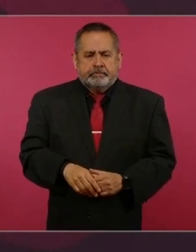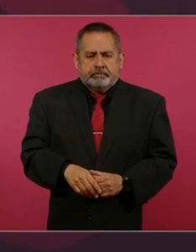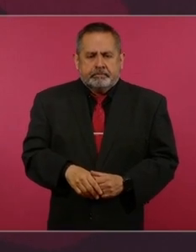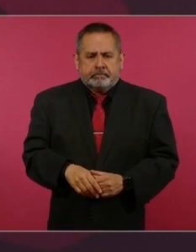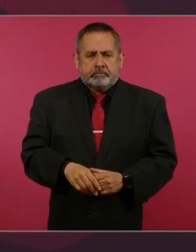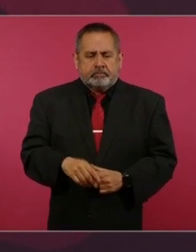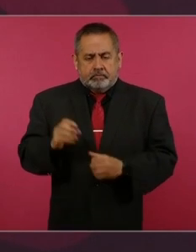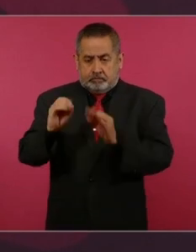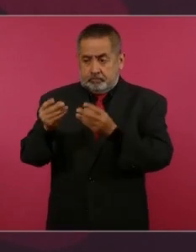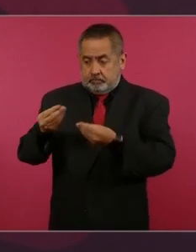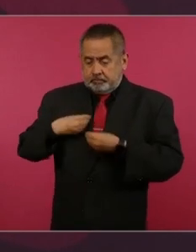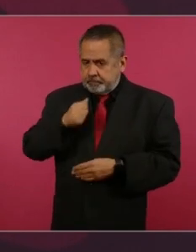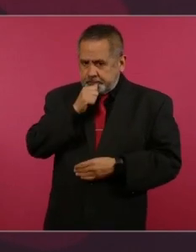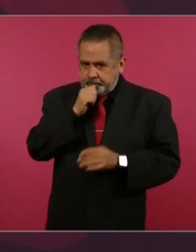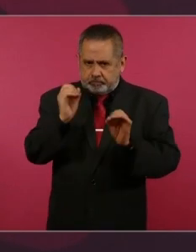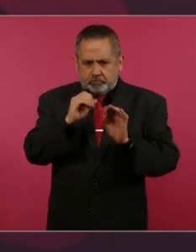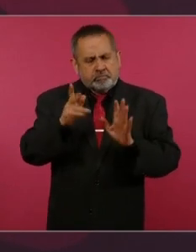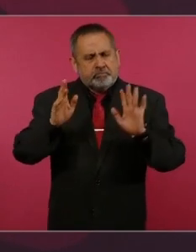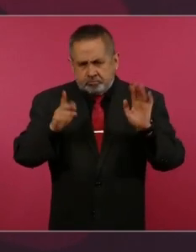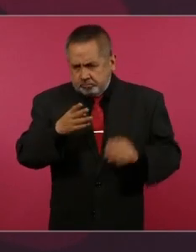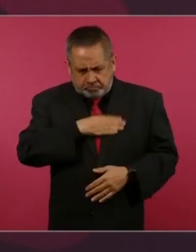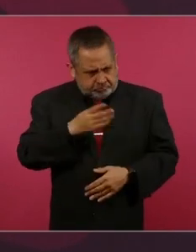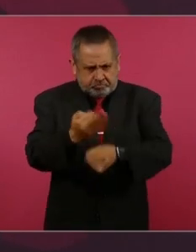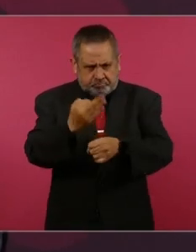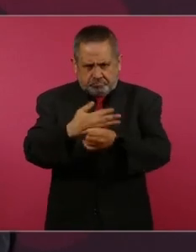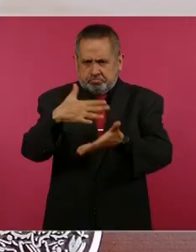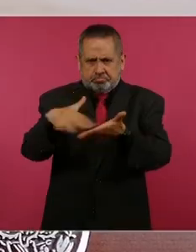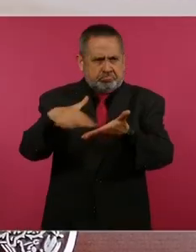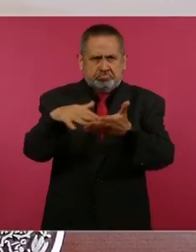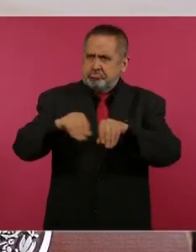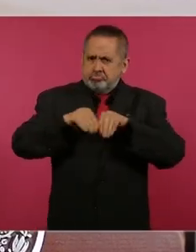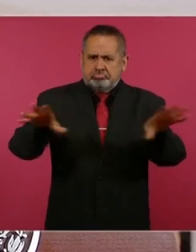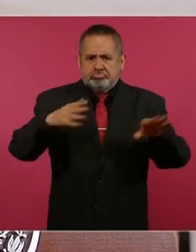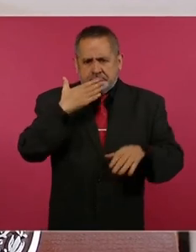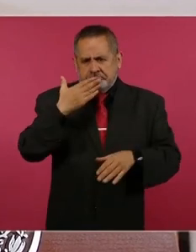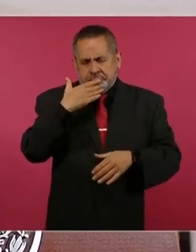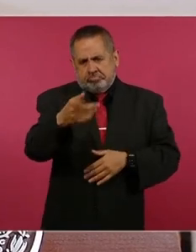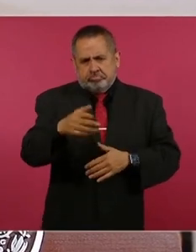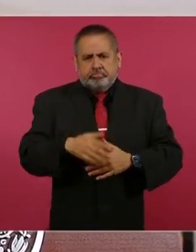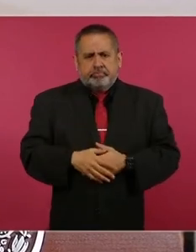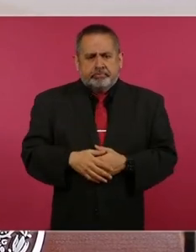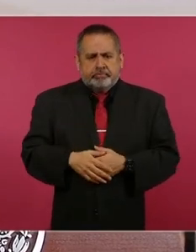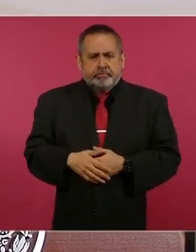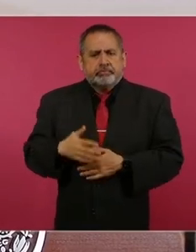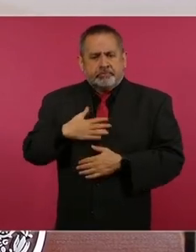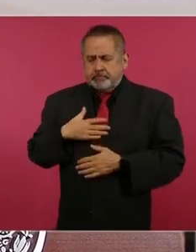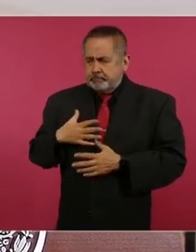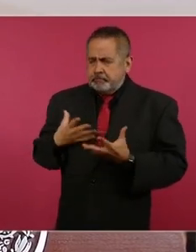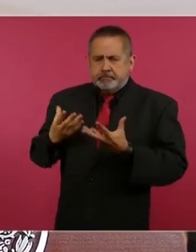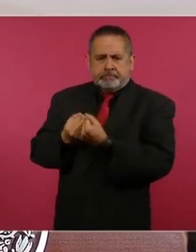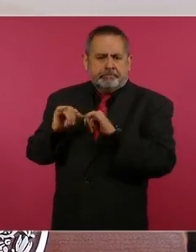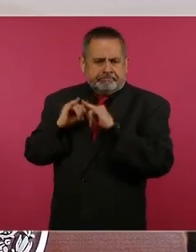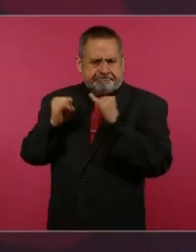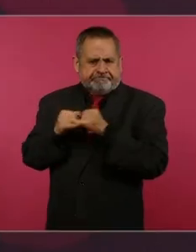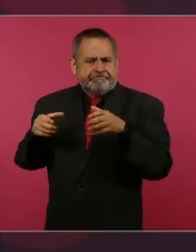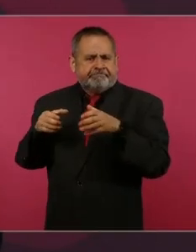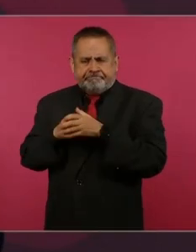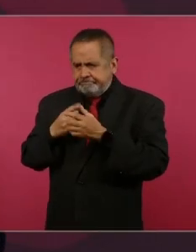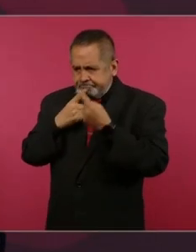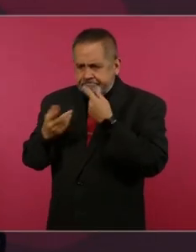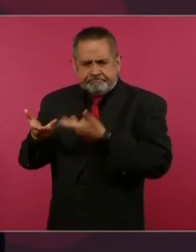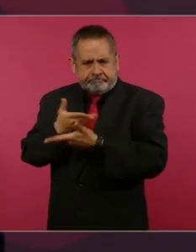a mi oficina no. Pero bueno, qué bien que ya la das a conocer. Nosotros nos reunimos,